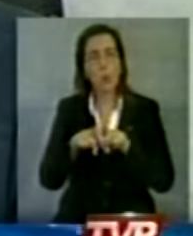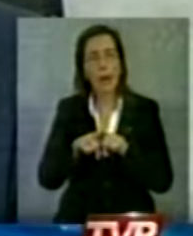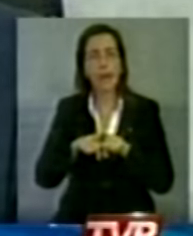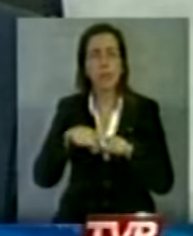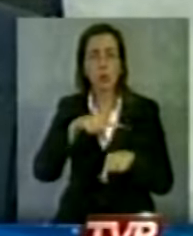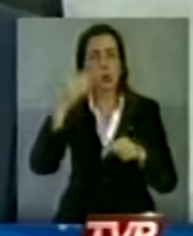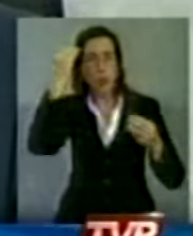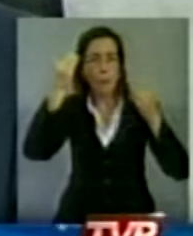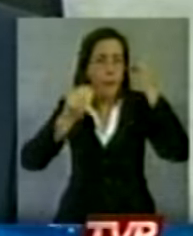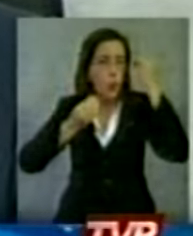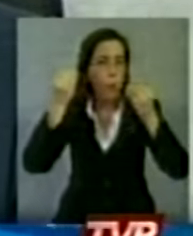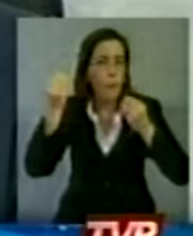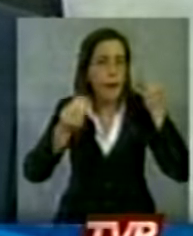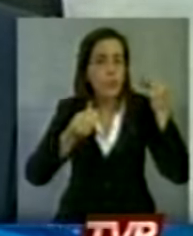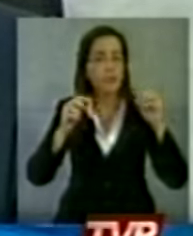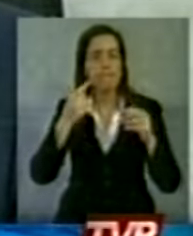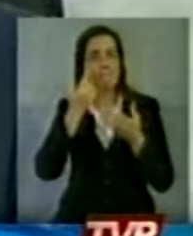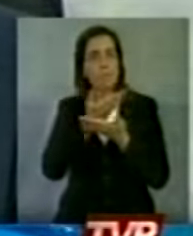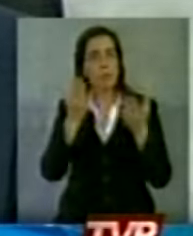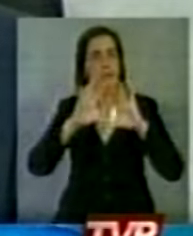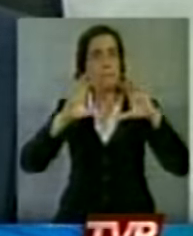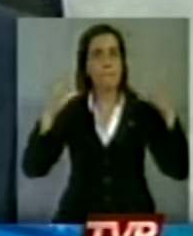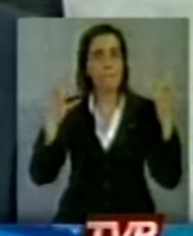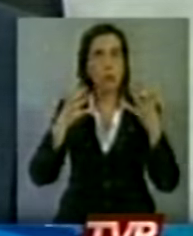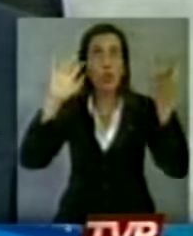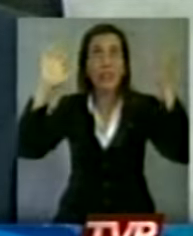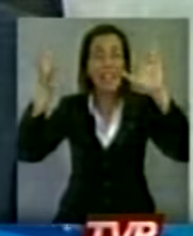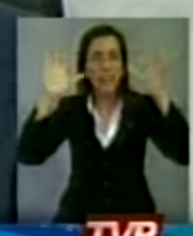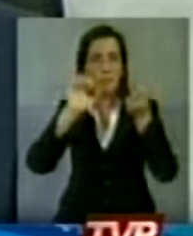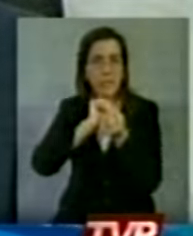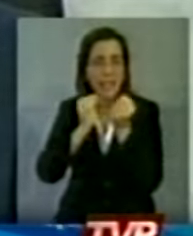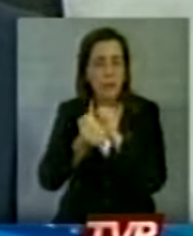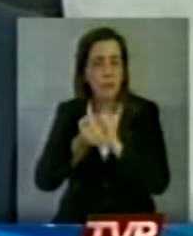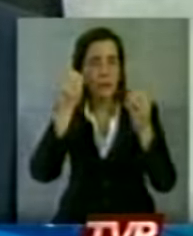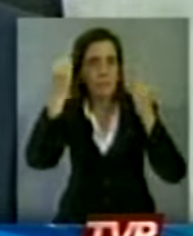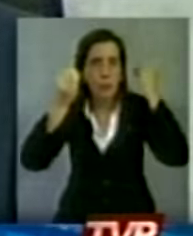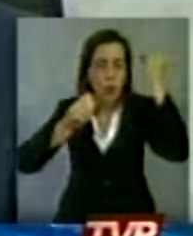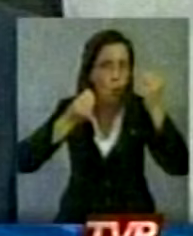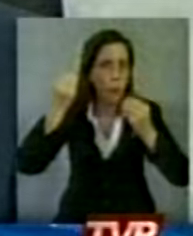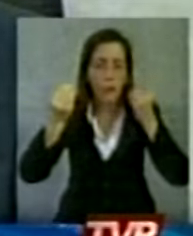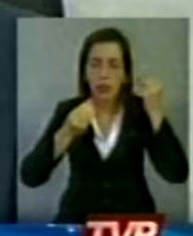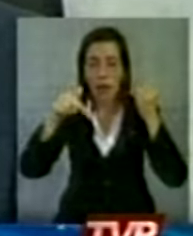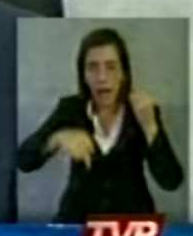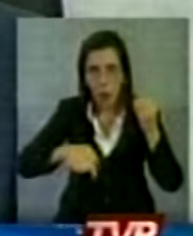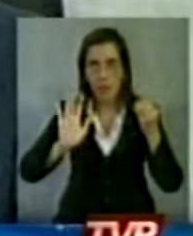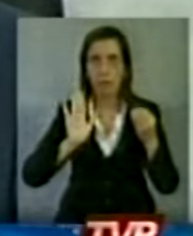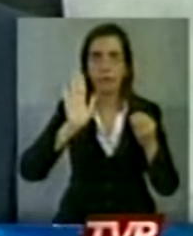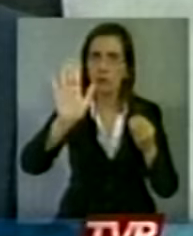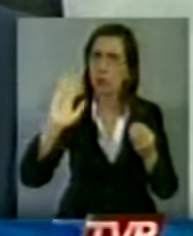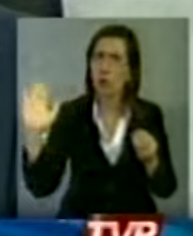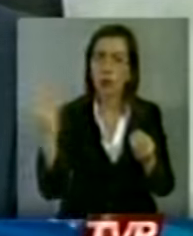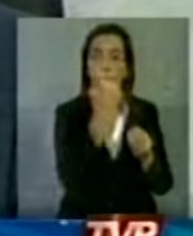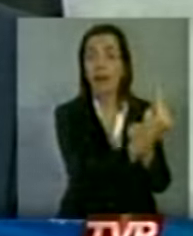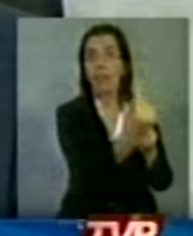con preocupación el escenario mundial del cambio climático, que nos afecta y afectará a todos y cada